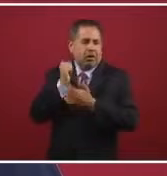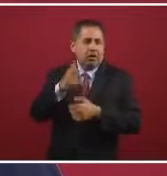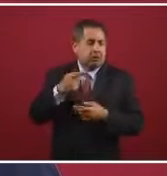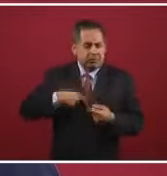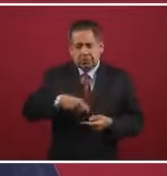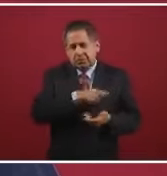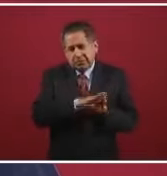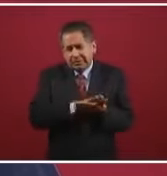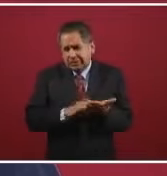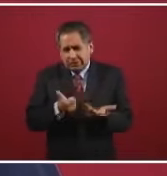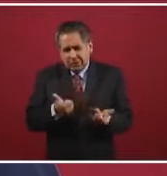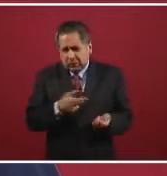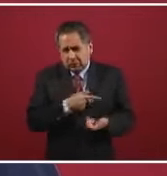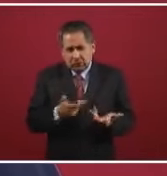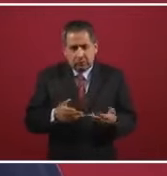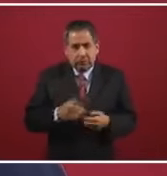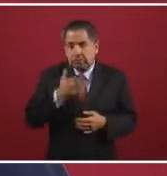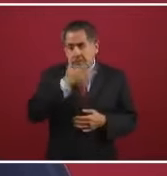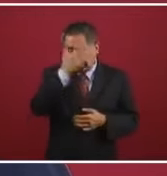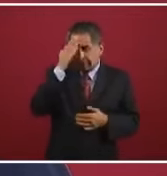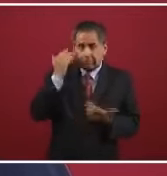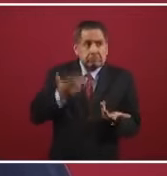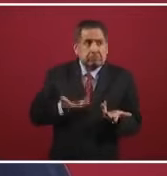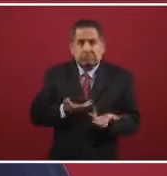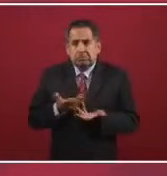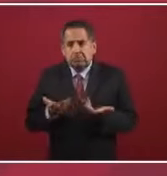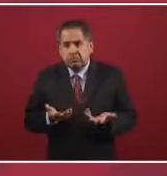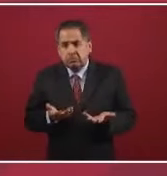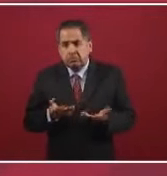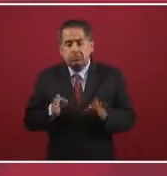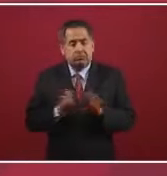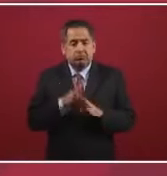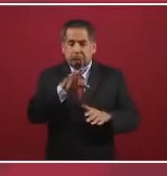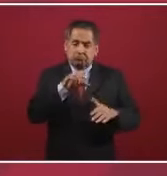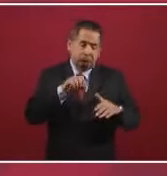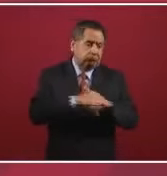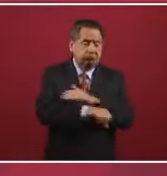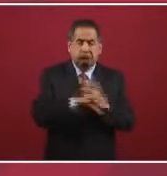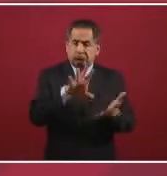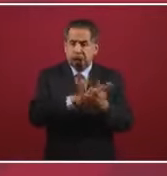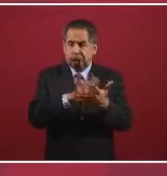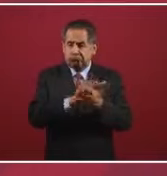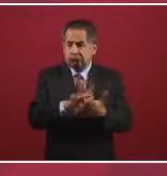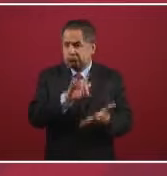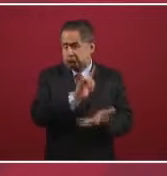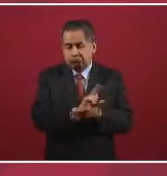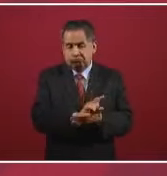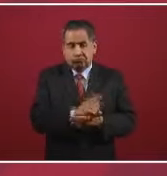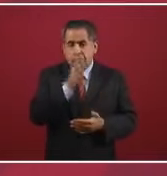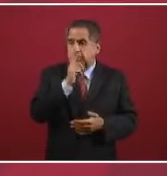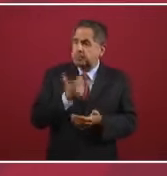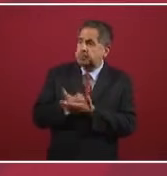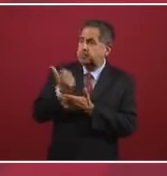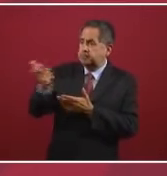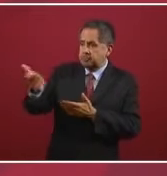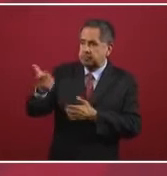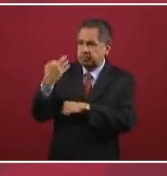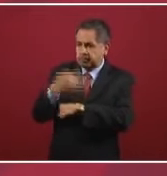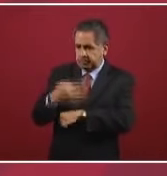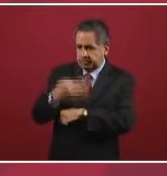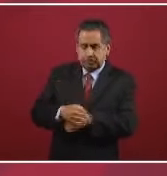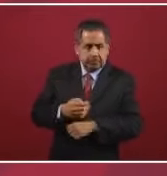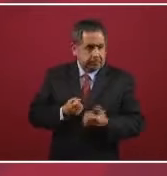humilde, no sabe que va a ir a la cárcel y que no va a salir bajo fianza.